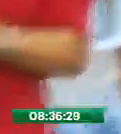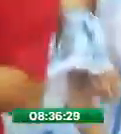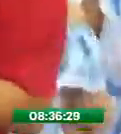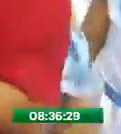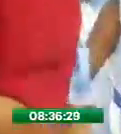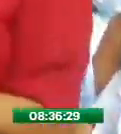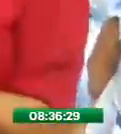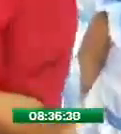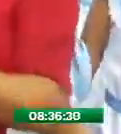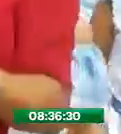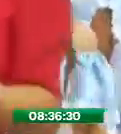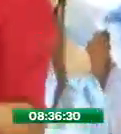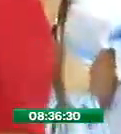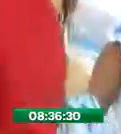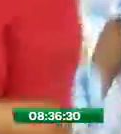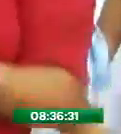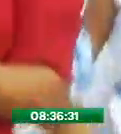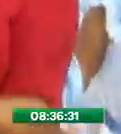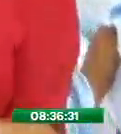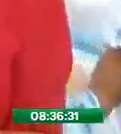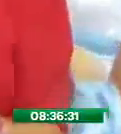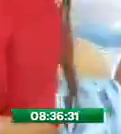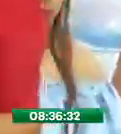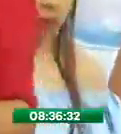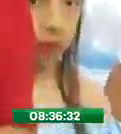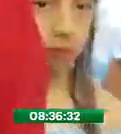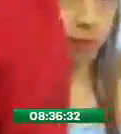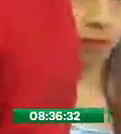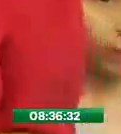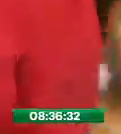guayaquileño. Aquí vamos a desfilar por Guayaquil de mis amores.